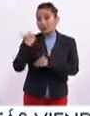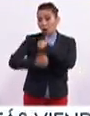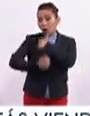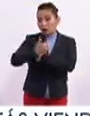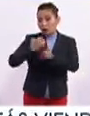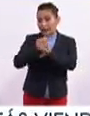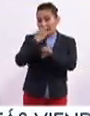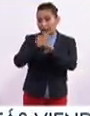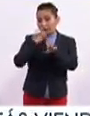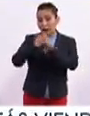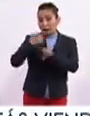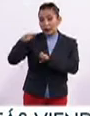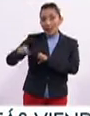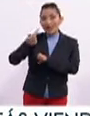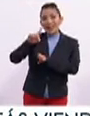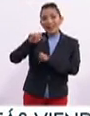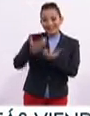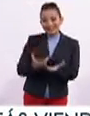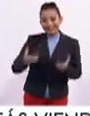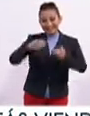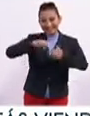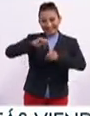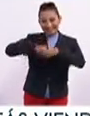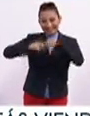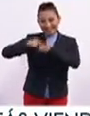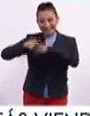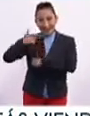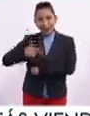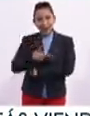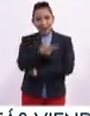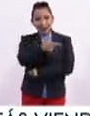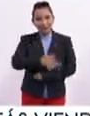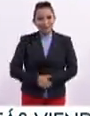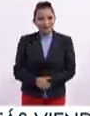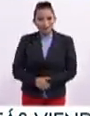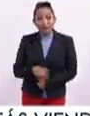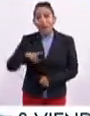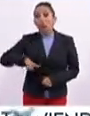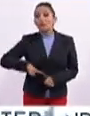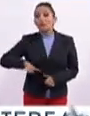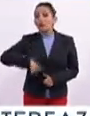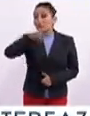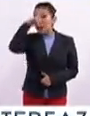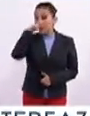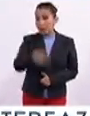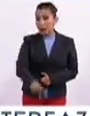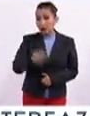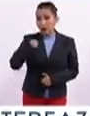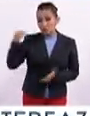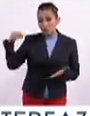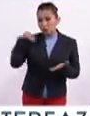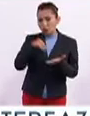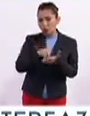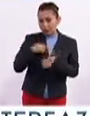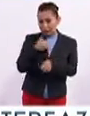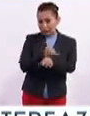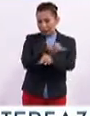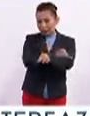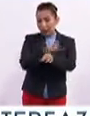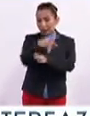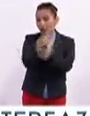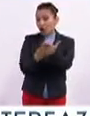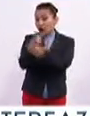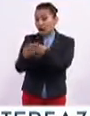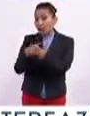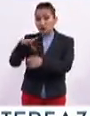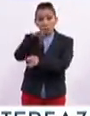concurso estatal de cestería en Guanajuato. Y el Gobierno de México implementa en Iztapalapa los